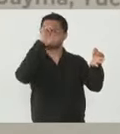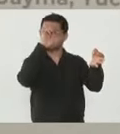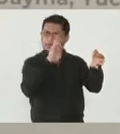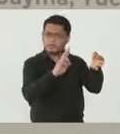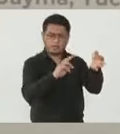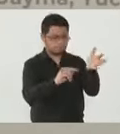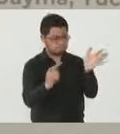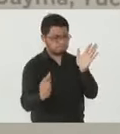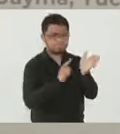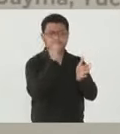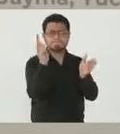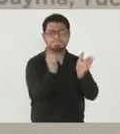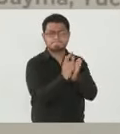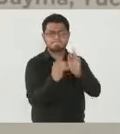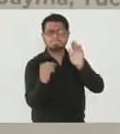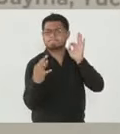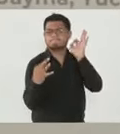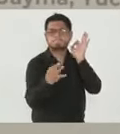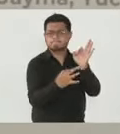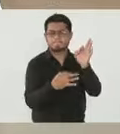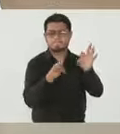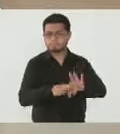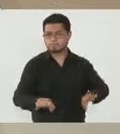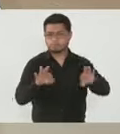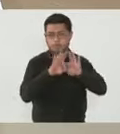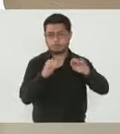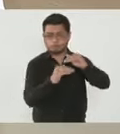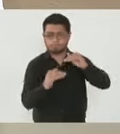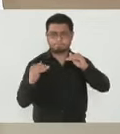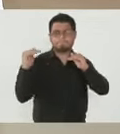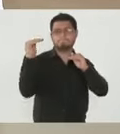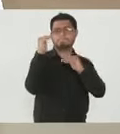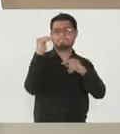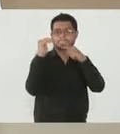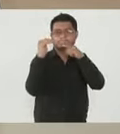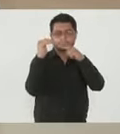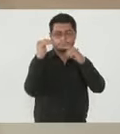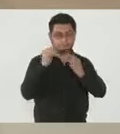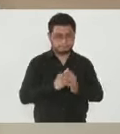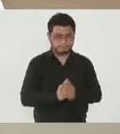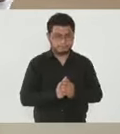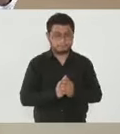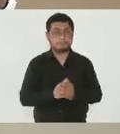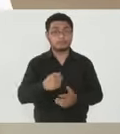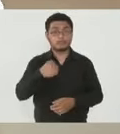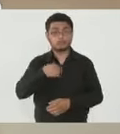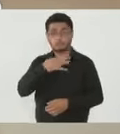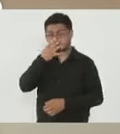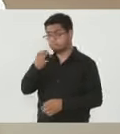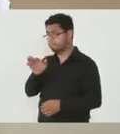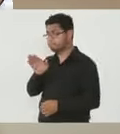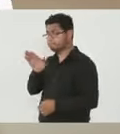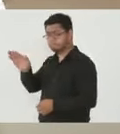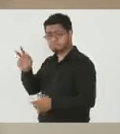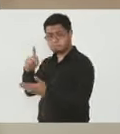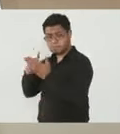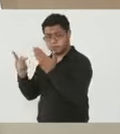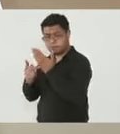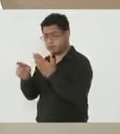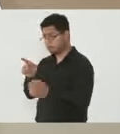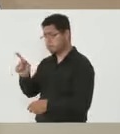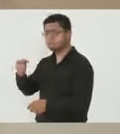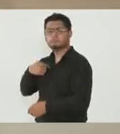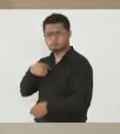margen de la ley nada y por encima de la ley nadie. Anado a esto, señor presidente, pues platiqué de esta propuesta que nos había hecho usted a los